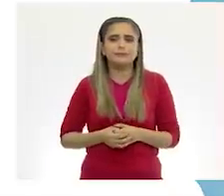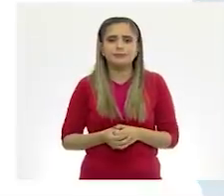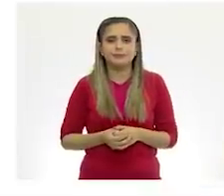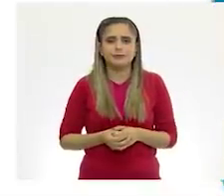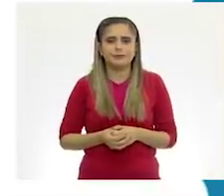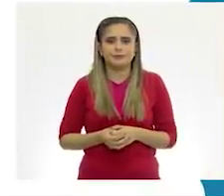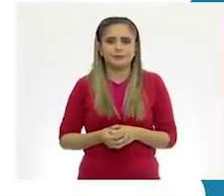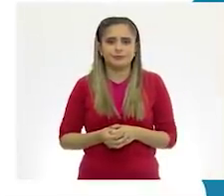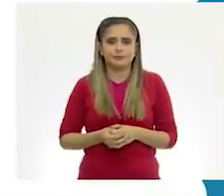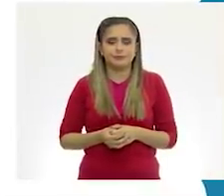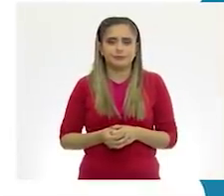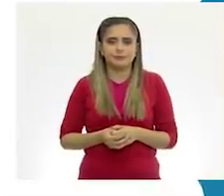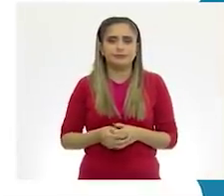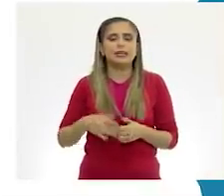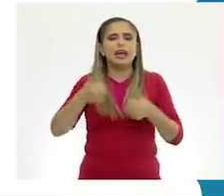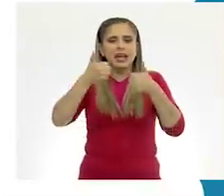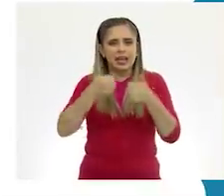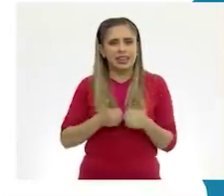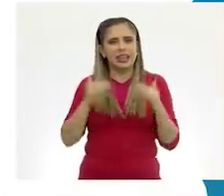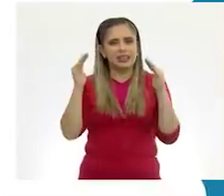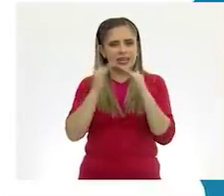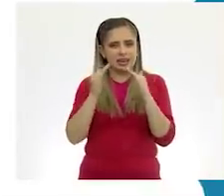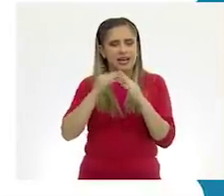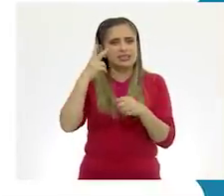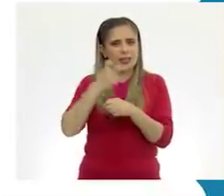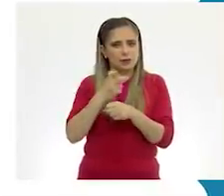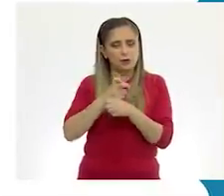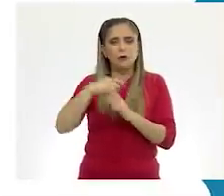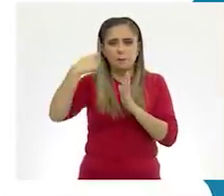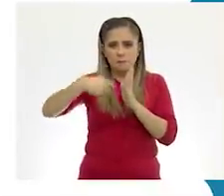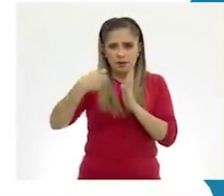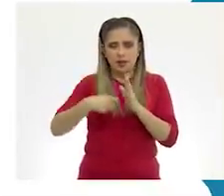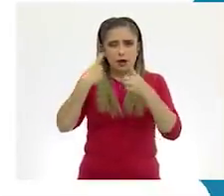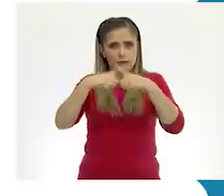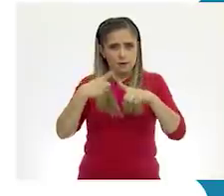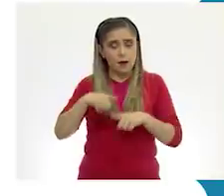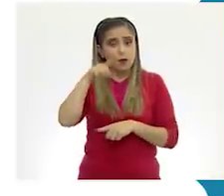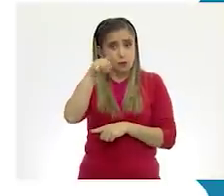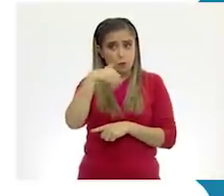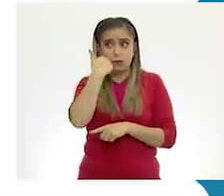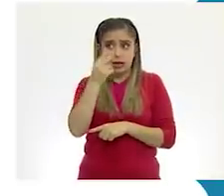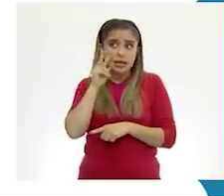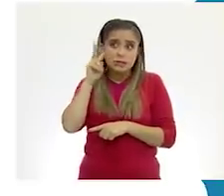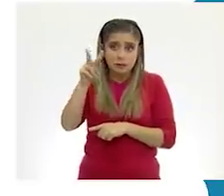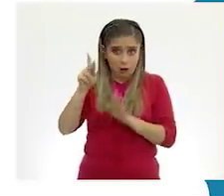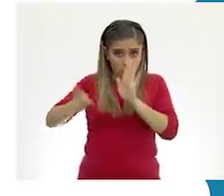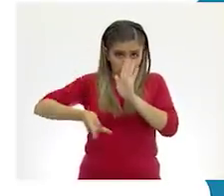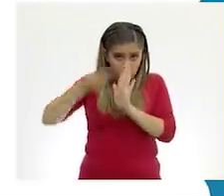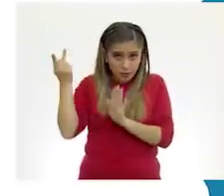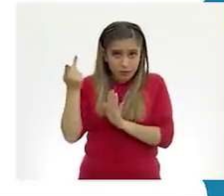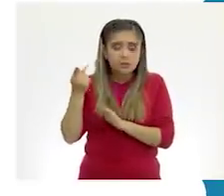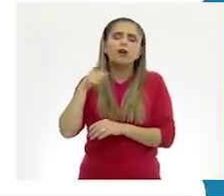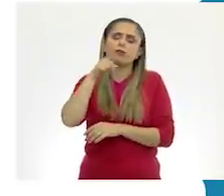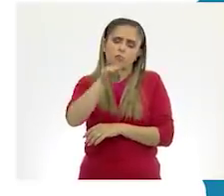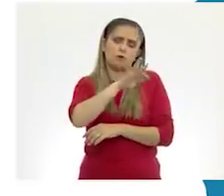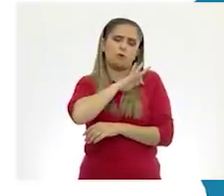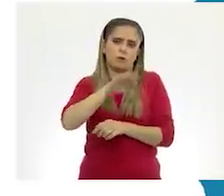conalitec.cep.gov.mx. Si quieres volver a ver los programas de Aprende en Casa, los puedes encontrar en la siguiente liga: